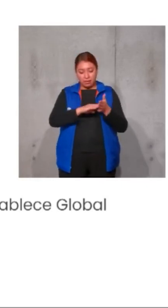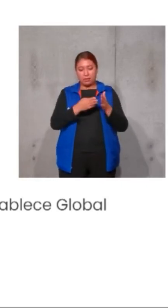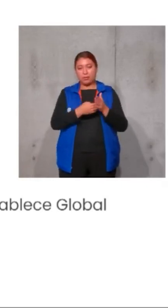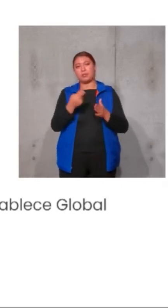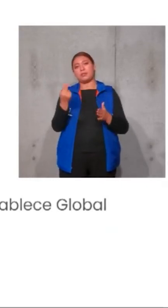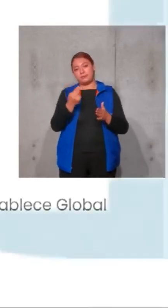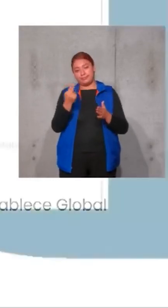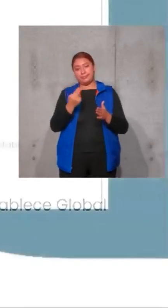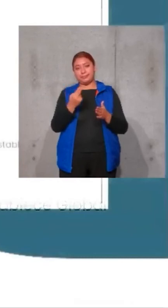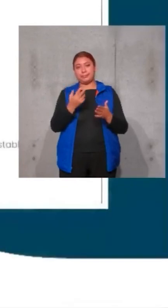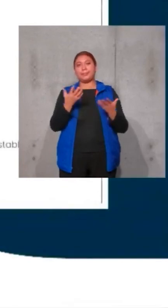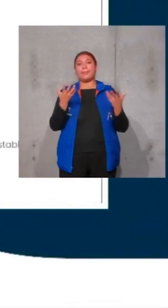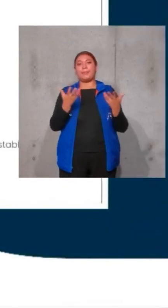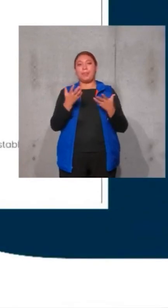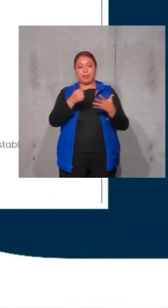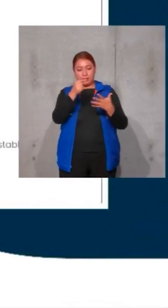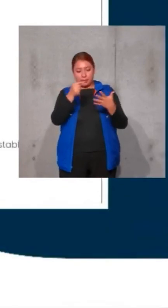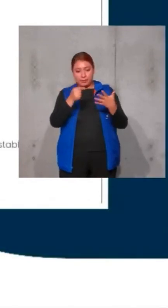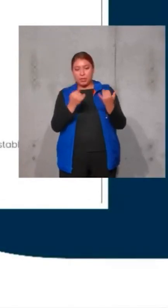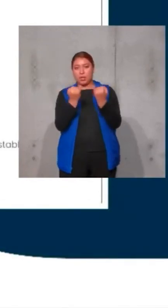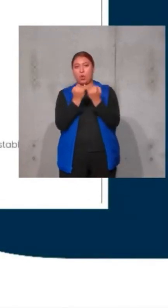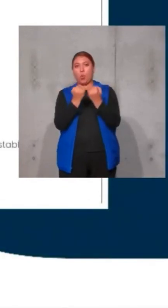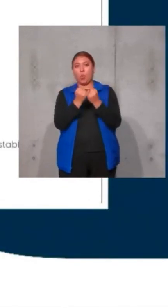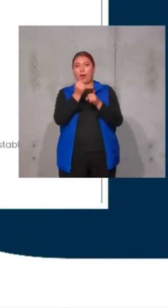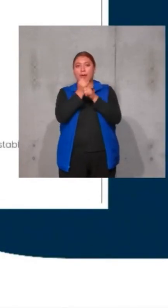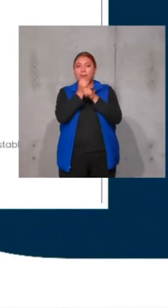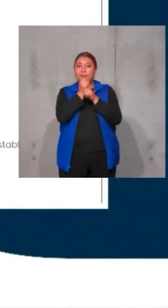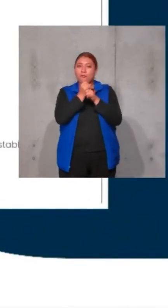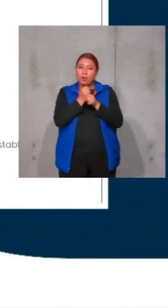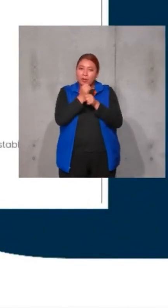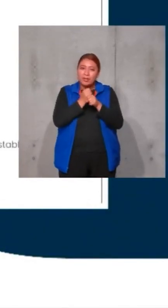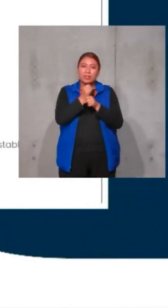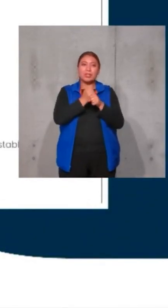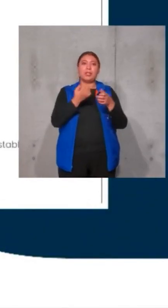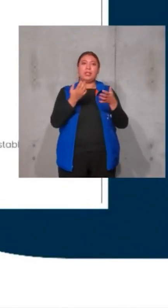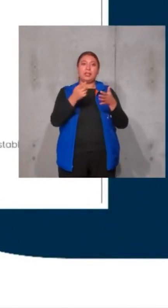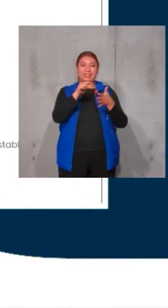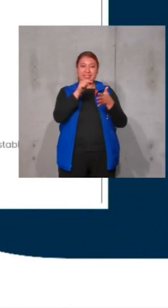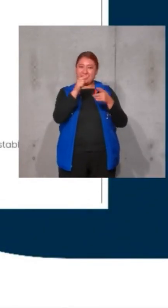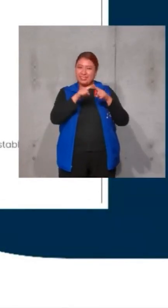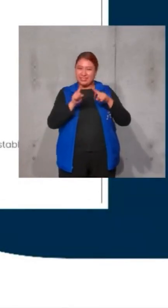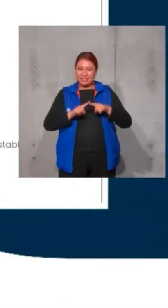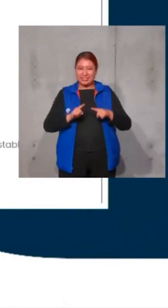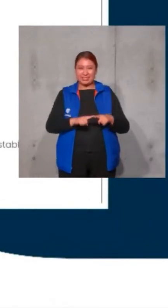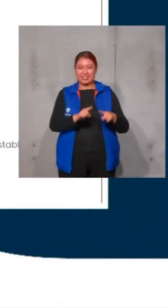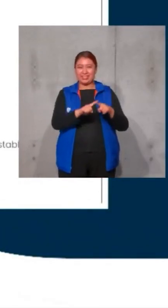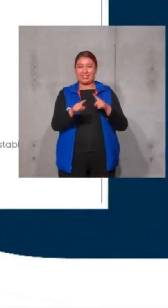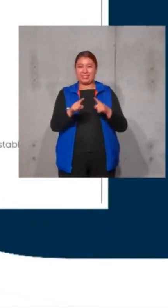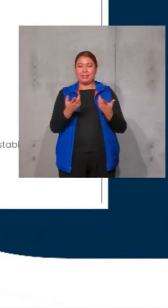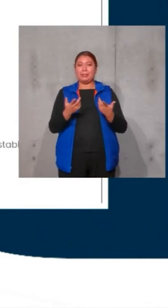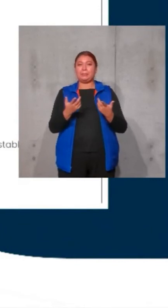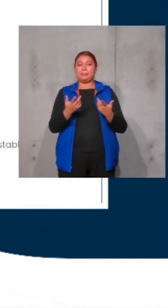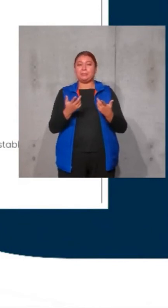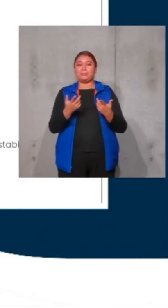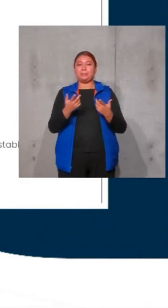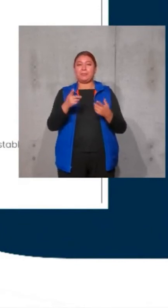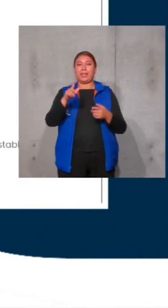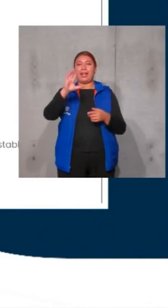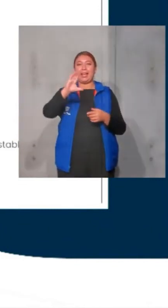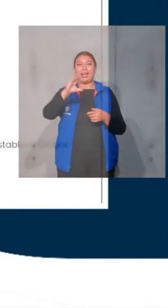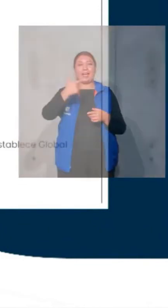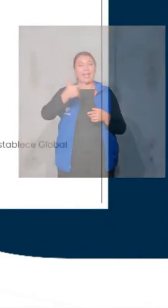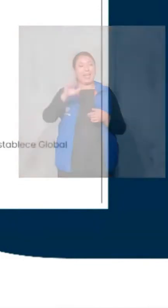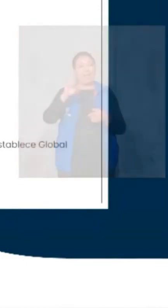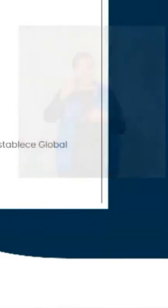estratégico. Para elaborar sus informes de sostenibilidad siguiendo la metodología que establece el Global Reporting